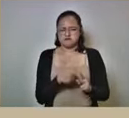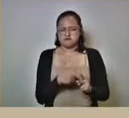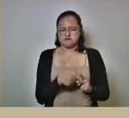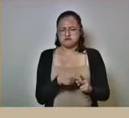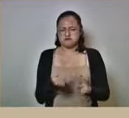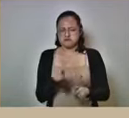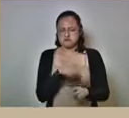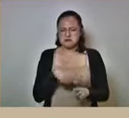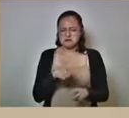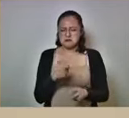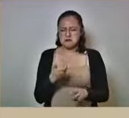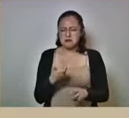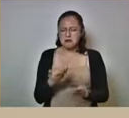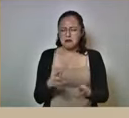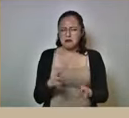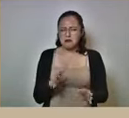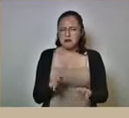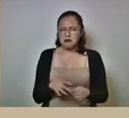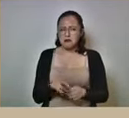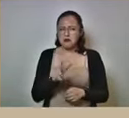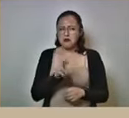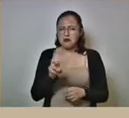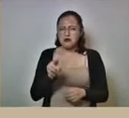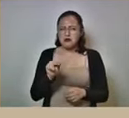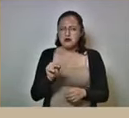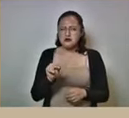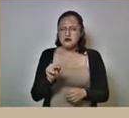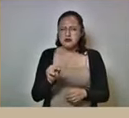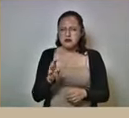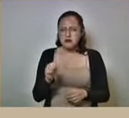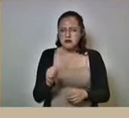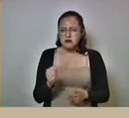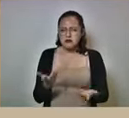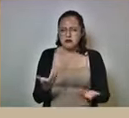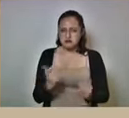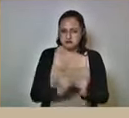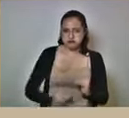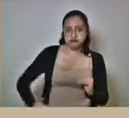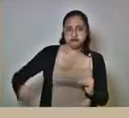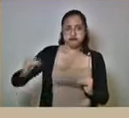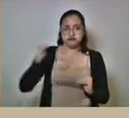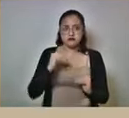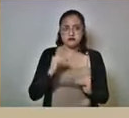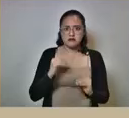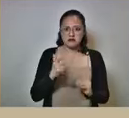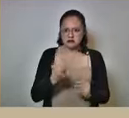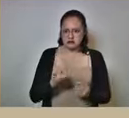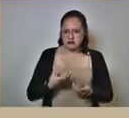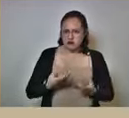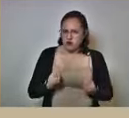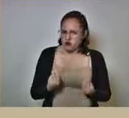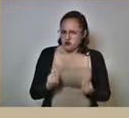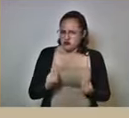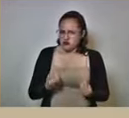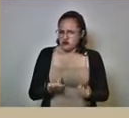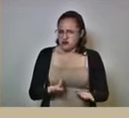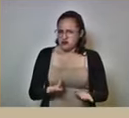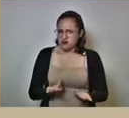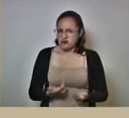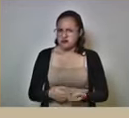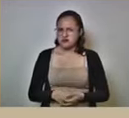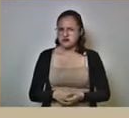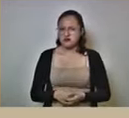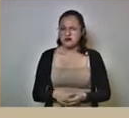productos dan un total alrededor de 289, es decir, el sobrecosto sería de alrededor de 170